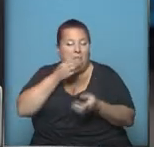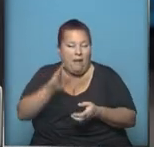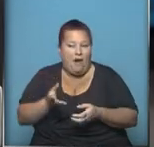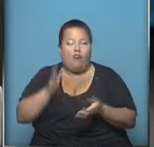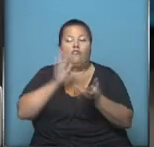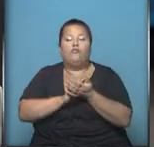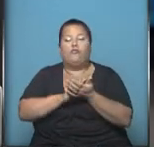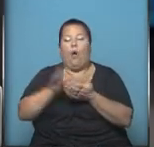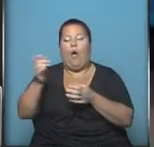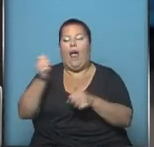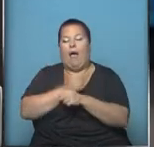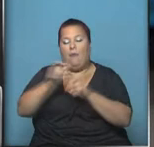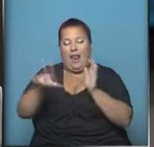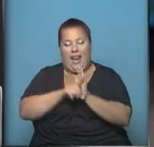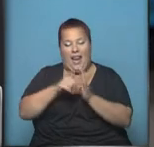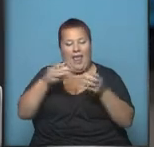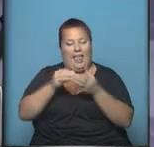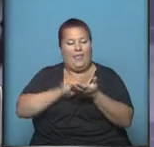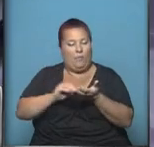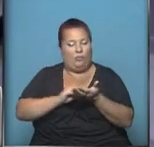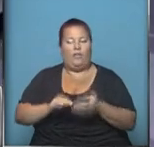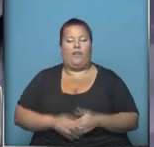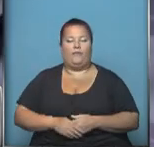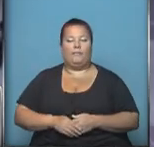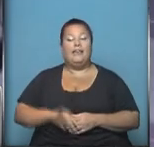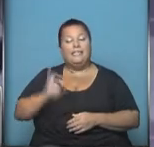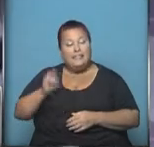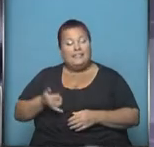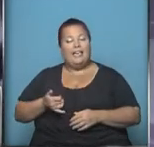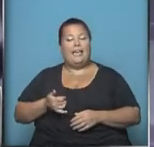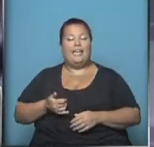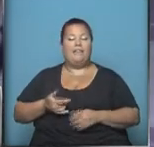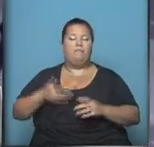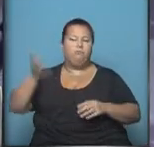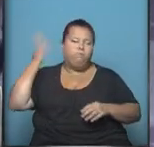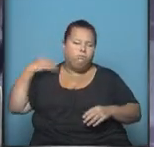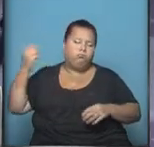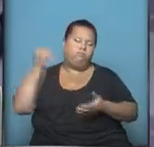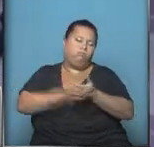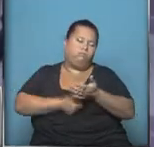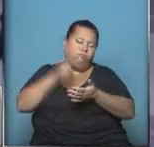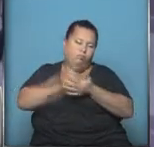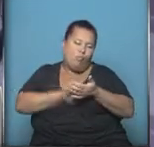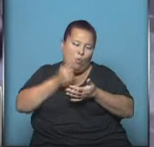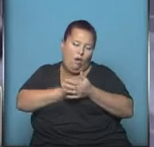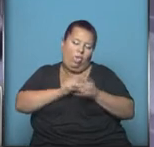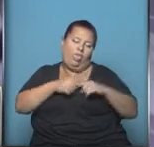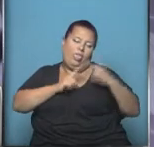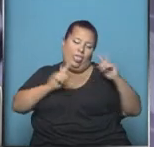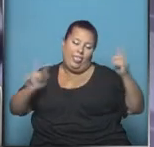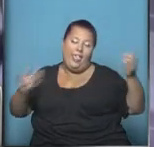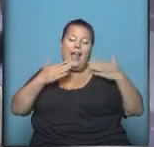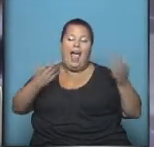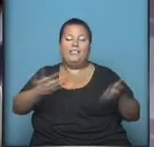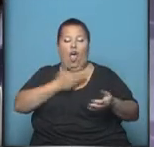definitiva con esta sanción de la cámara de diputados y después de larga lucha y gracias a este gobierno